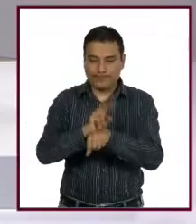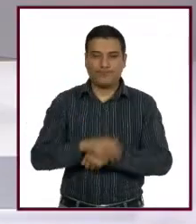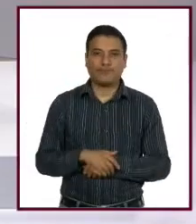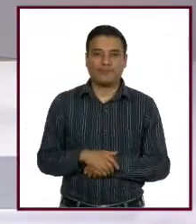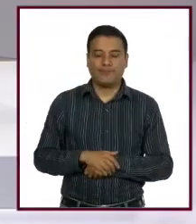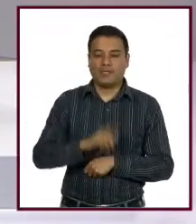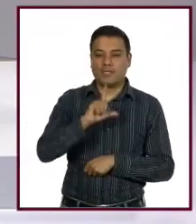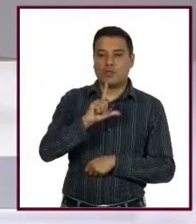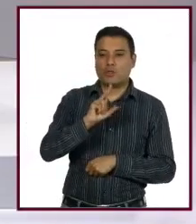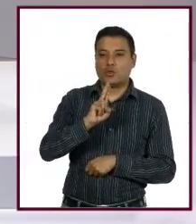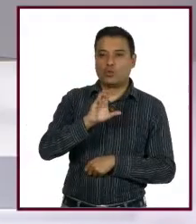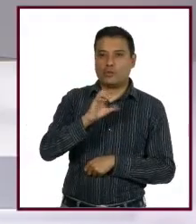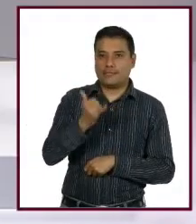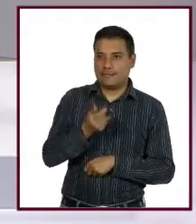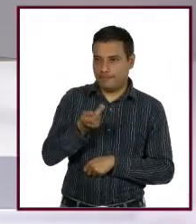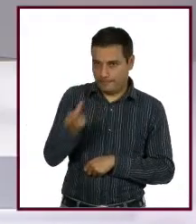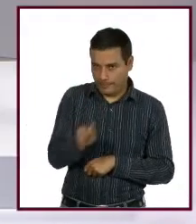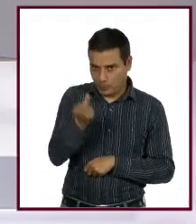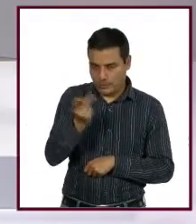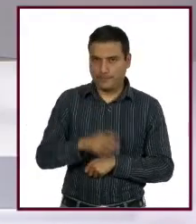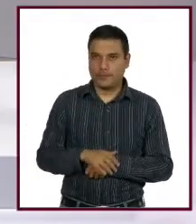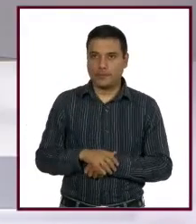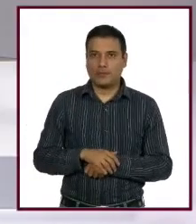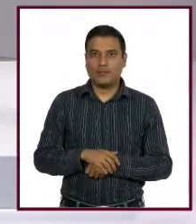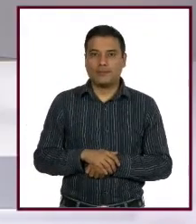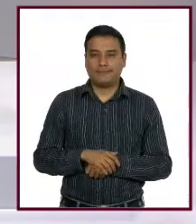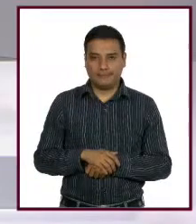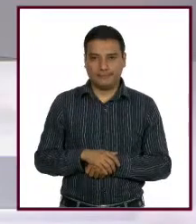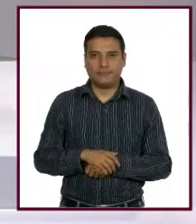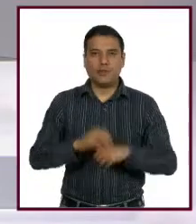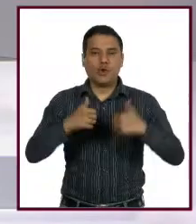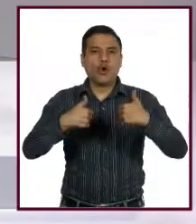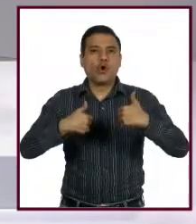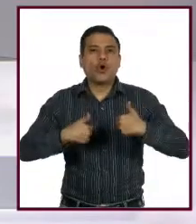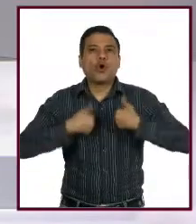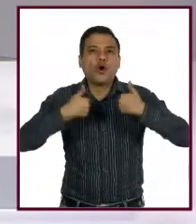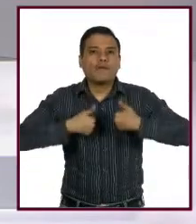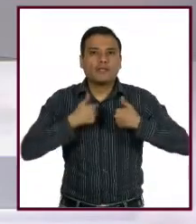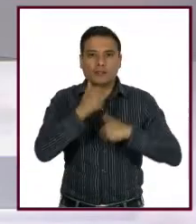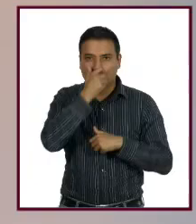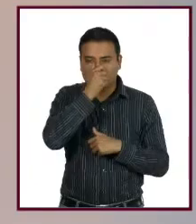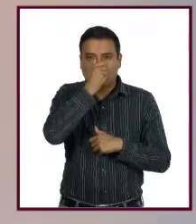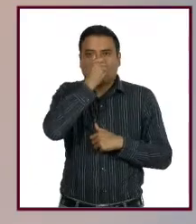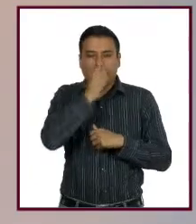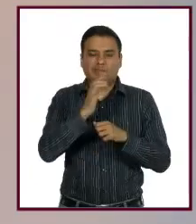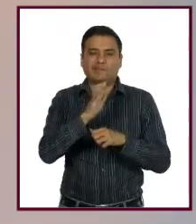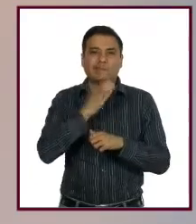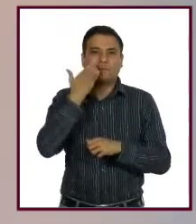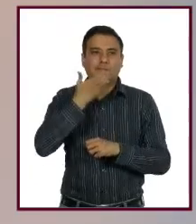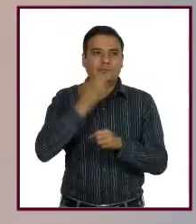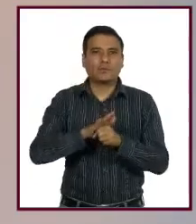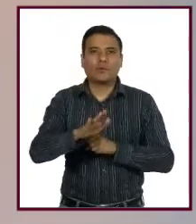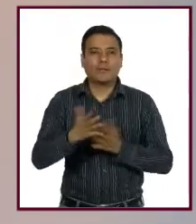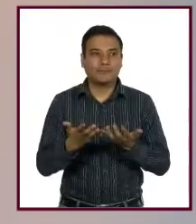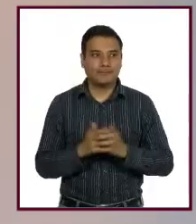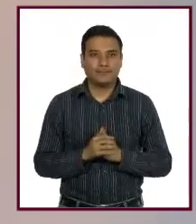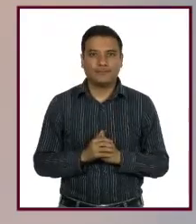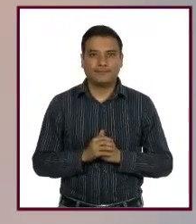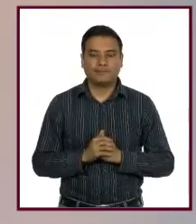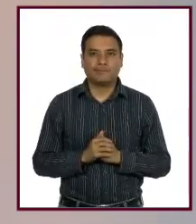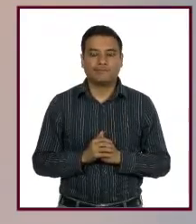Kiela Málaga pregunta, ¿cuáles son los inhalantes más consumidos entre los jóvenes? Los inhalantes más